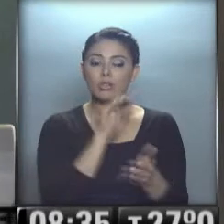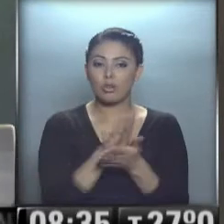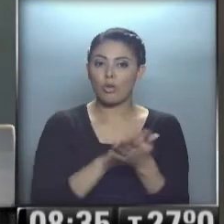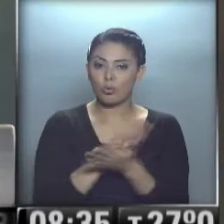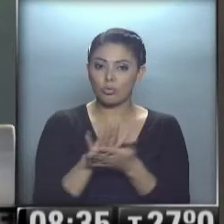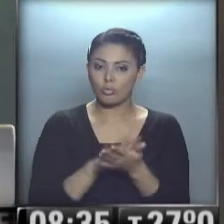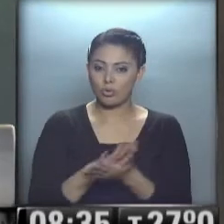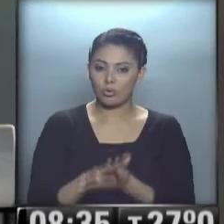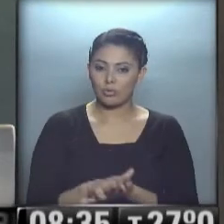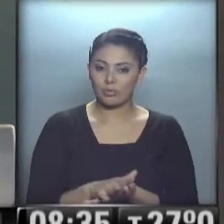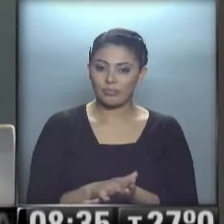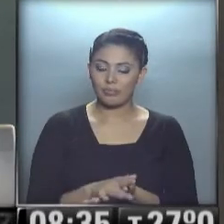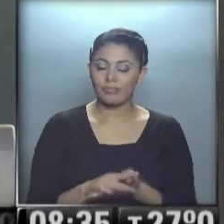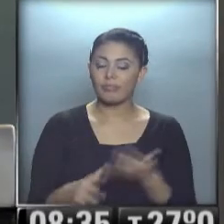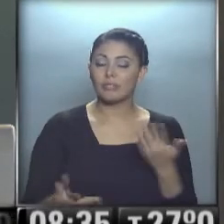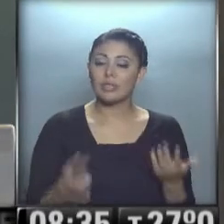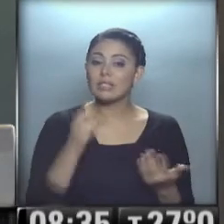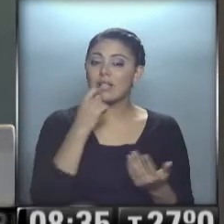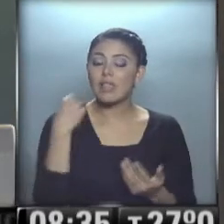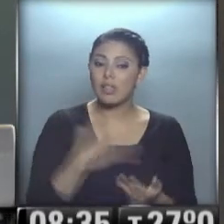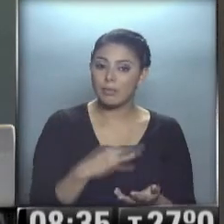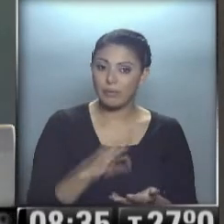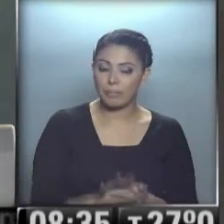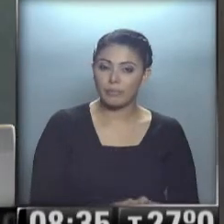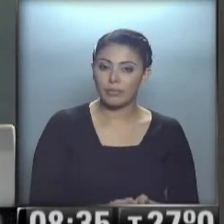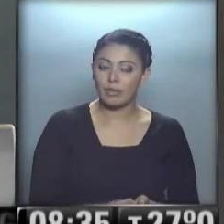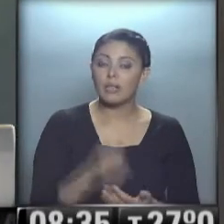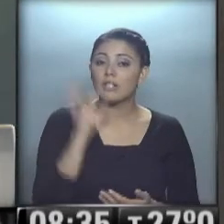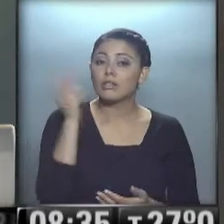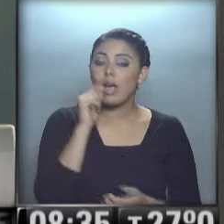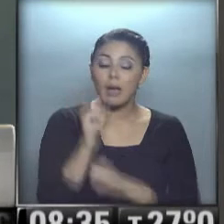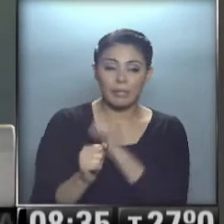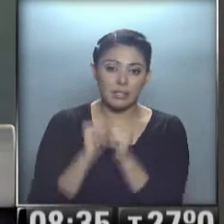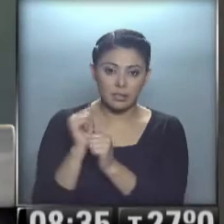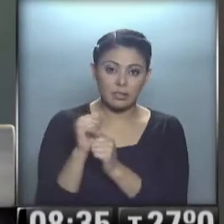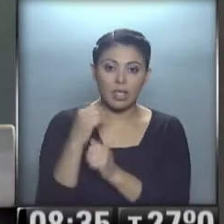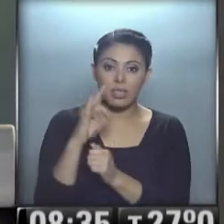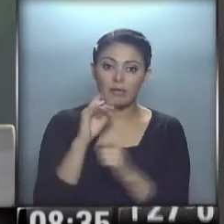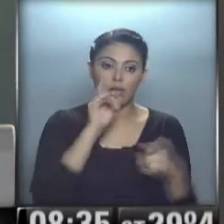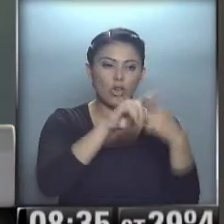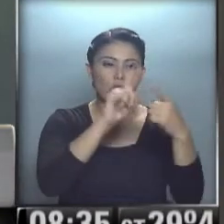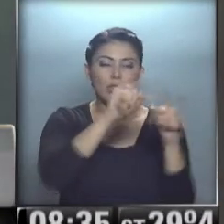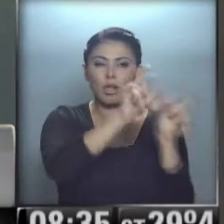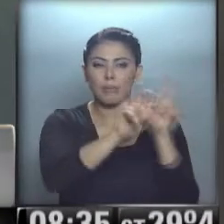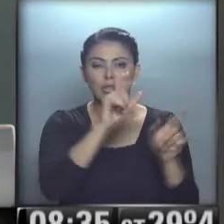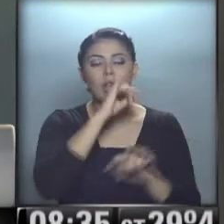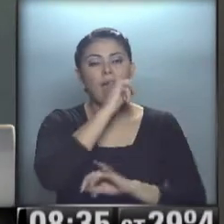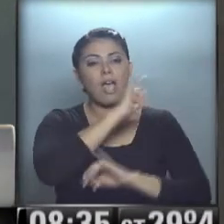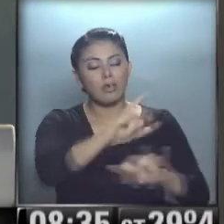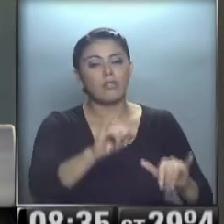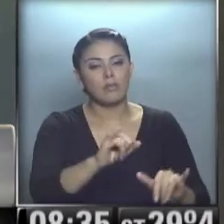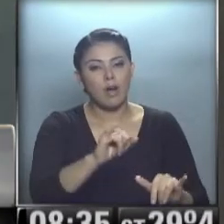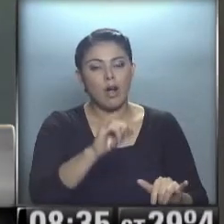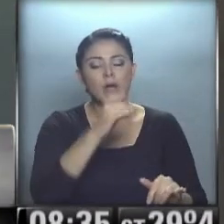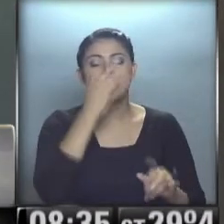servicio. Entonces, lo que debe ocurrir aquí es que las compañías tengan contactos con sus clientes, informen adecuadamente.